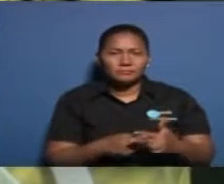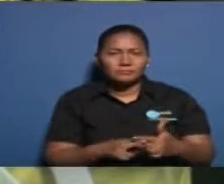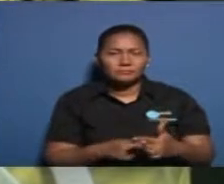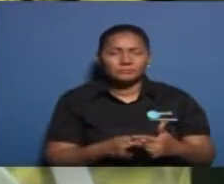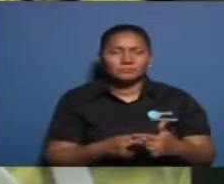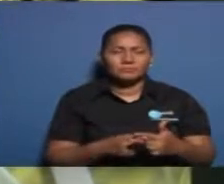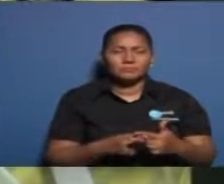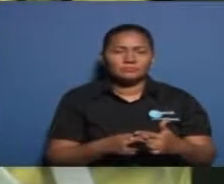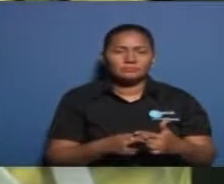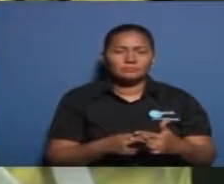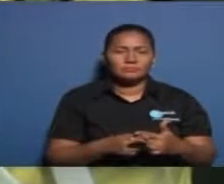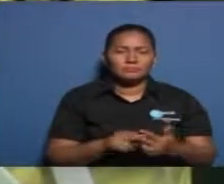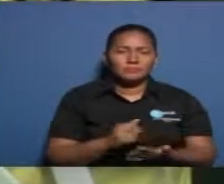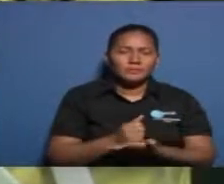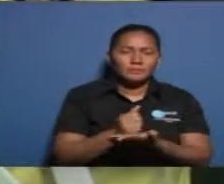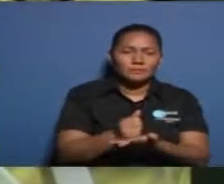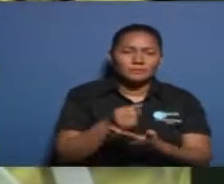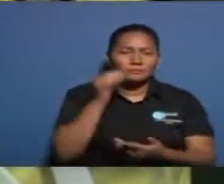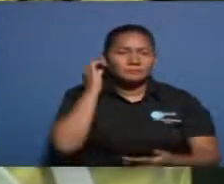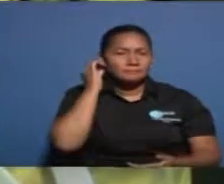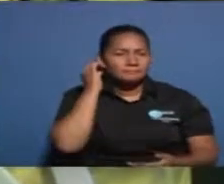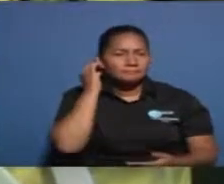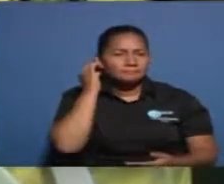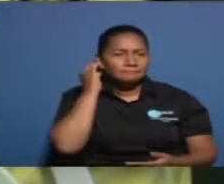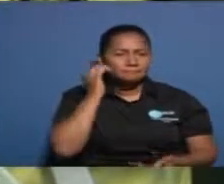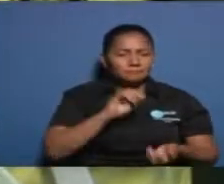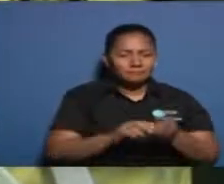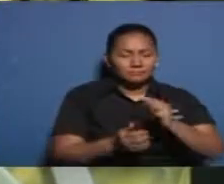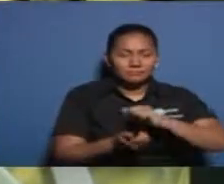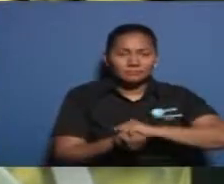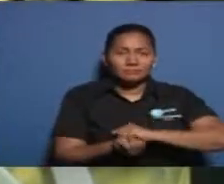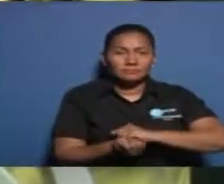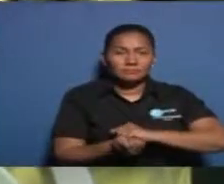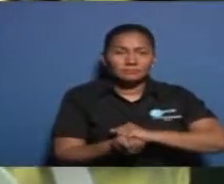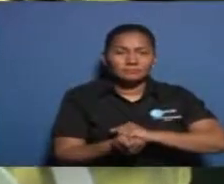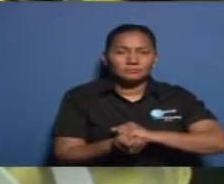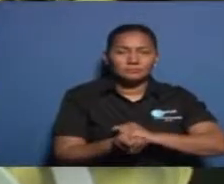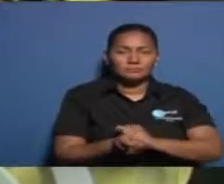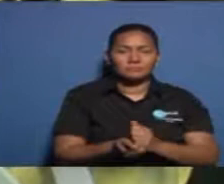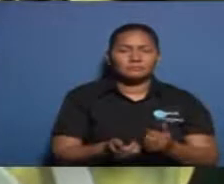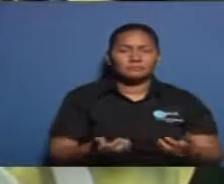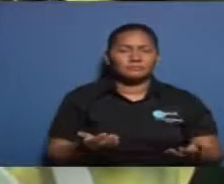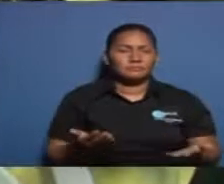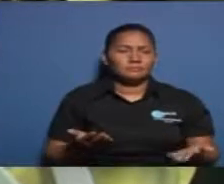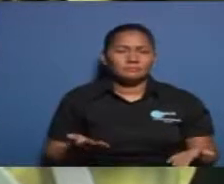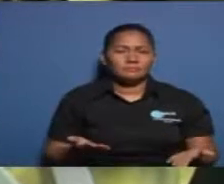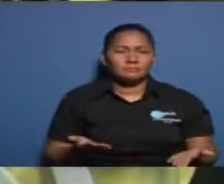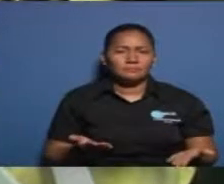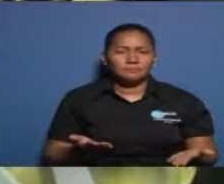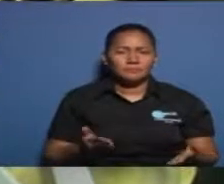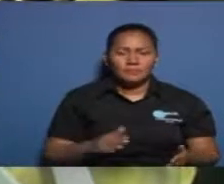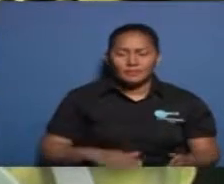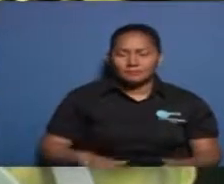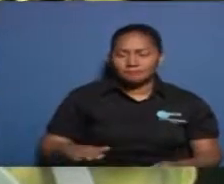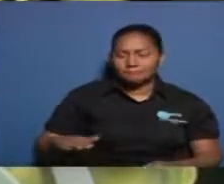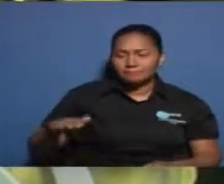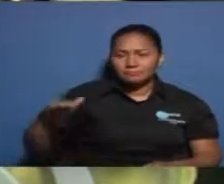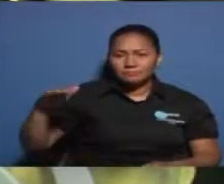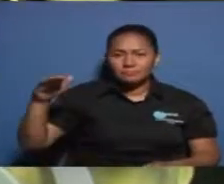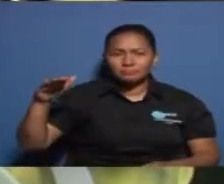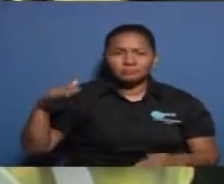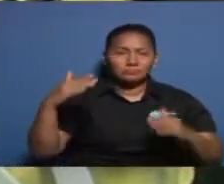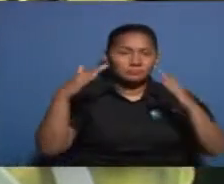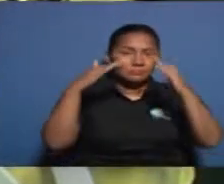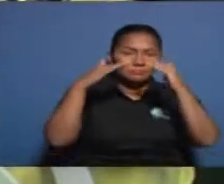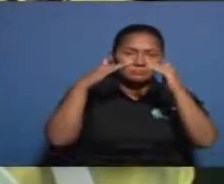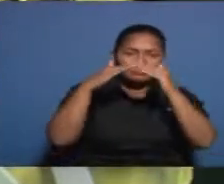la niña está pequeño y le vamos a regalar un juego de té de que usted nada más va a ser cocinera cuando crezca o ama de casa haciendo los cambios yo creo